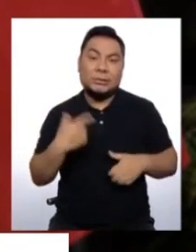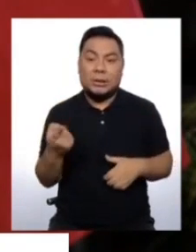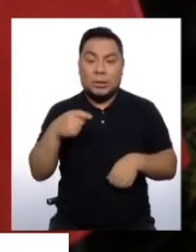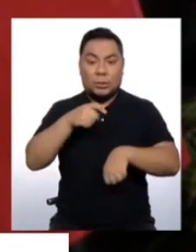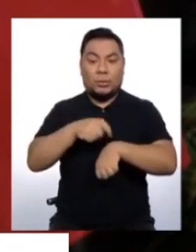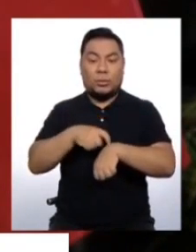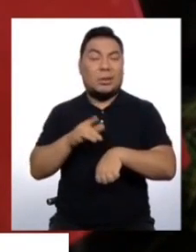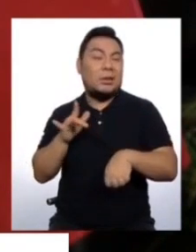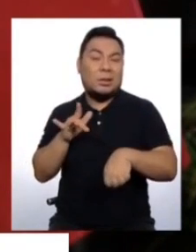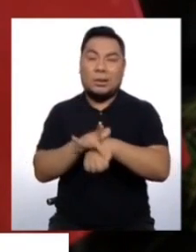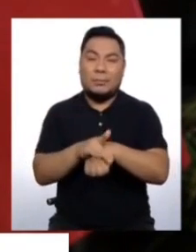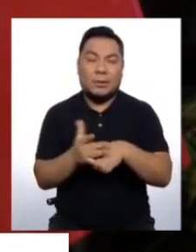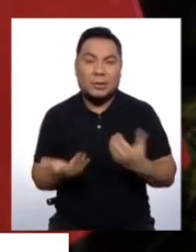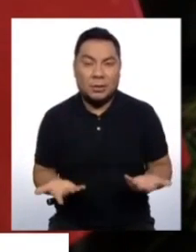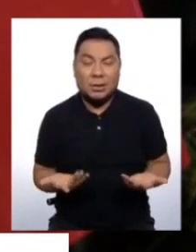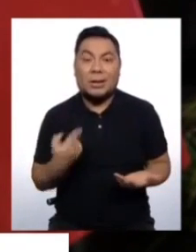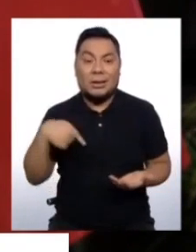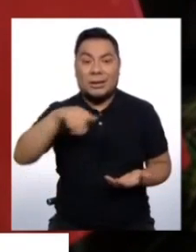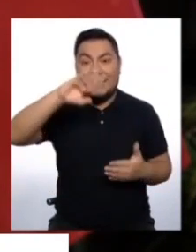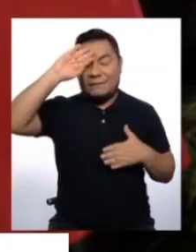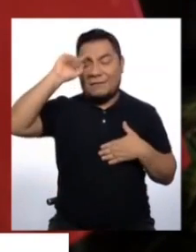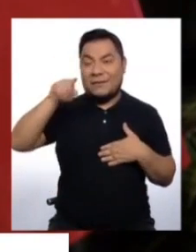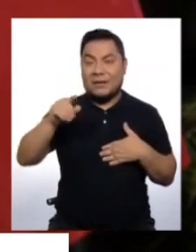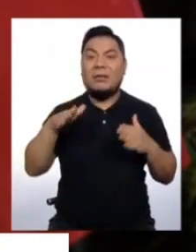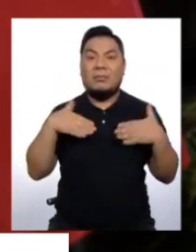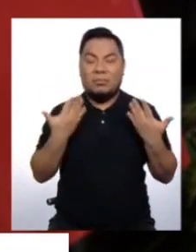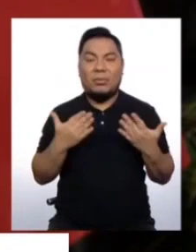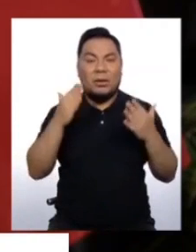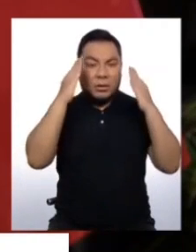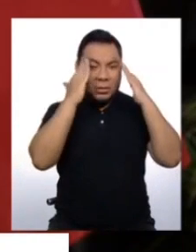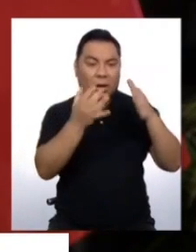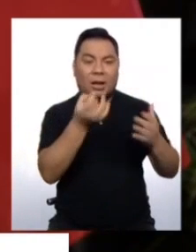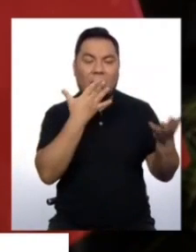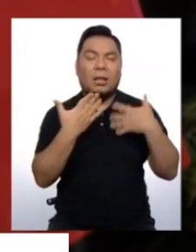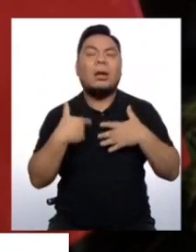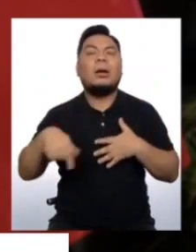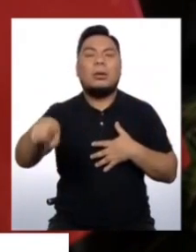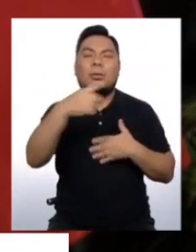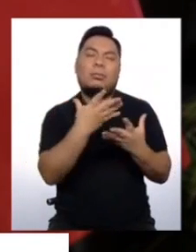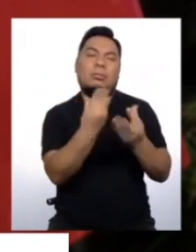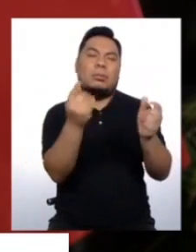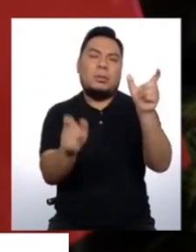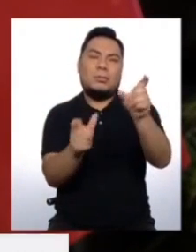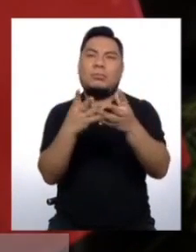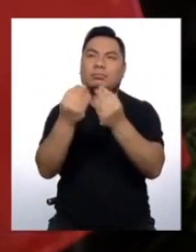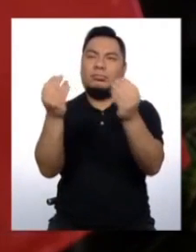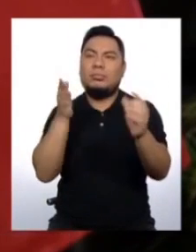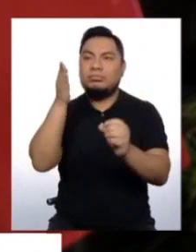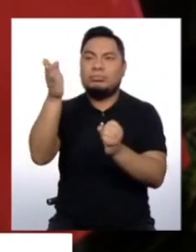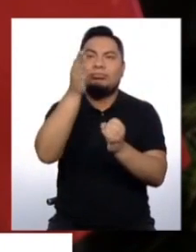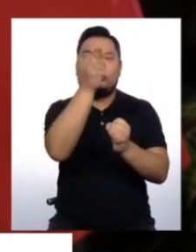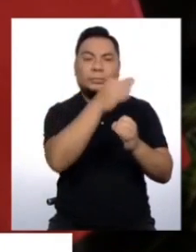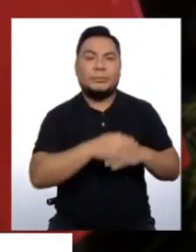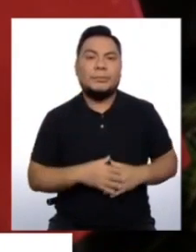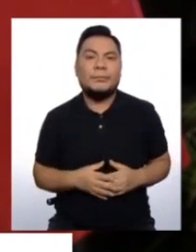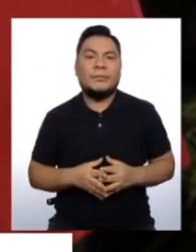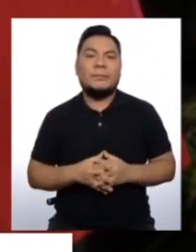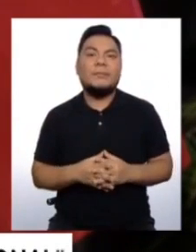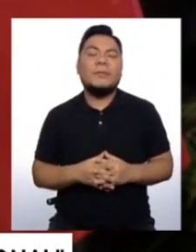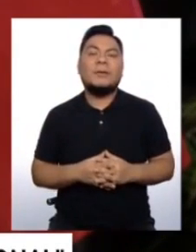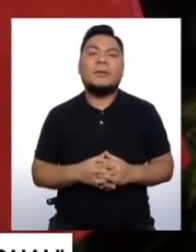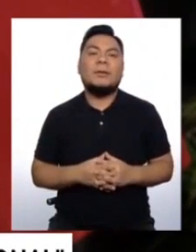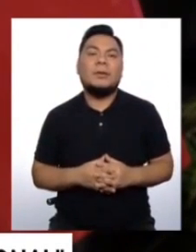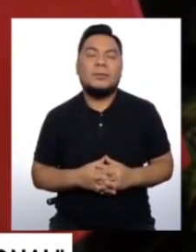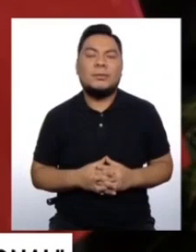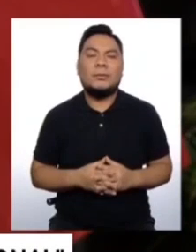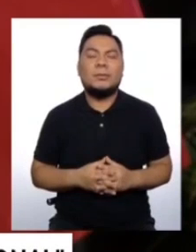etapa temprana de la enfermedad se pueden atender la mayor cantidad de casos. Entonces,